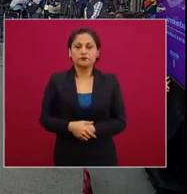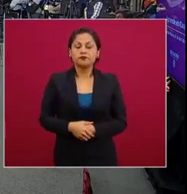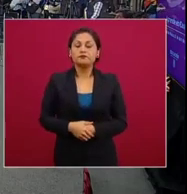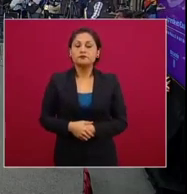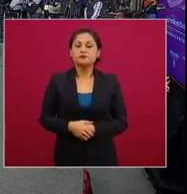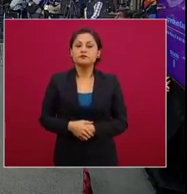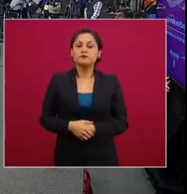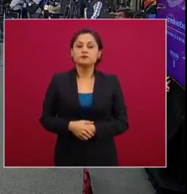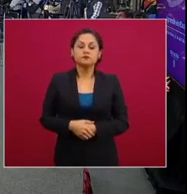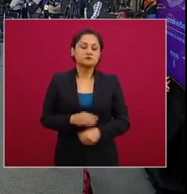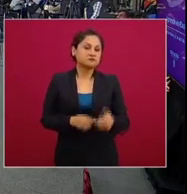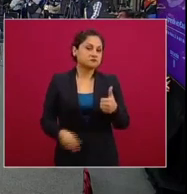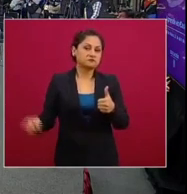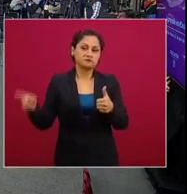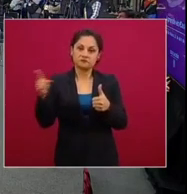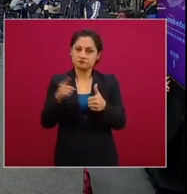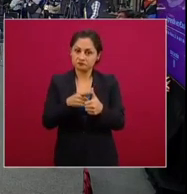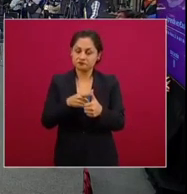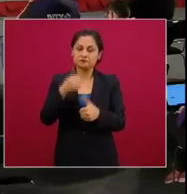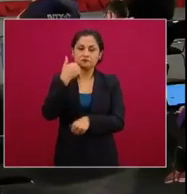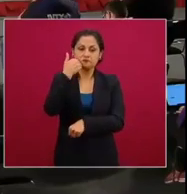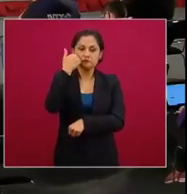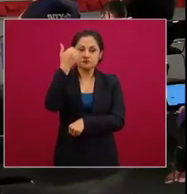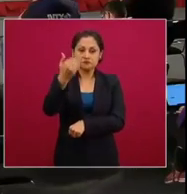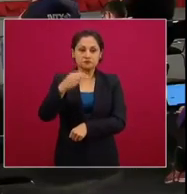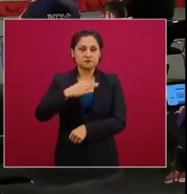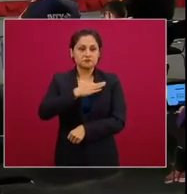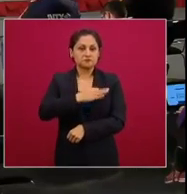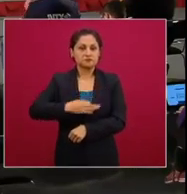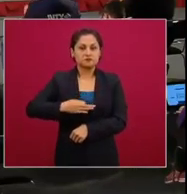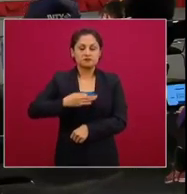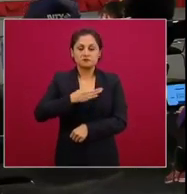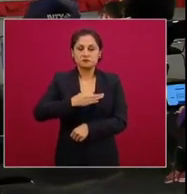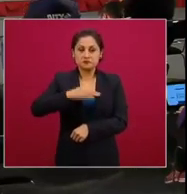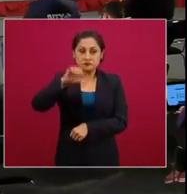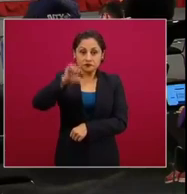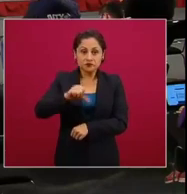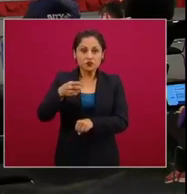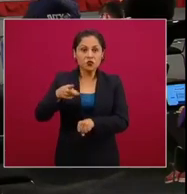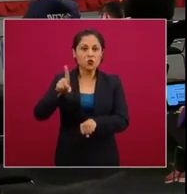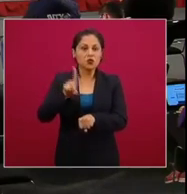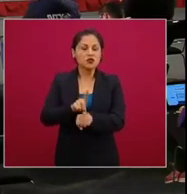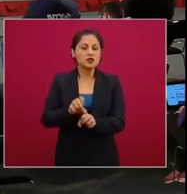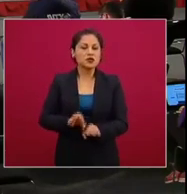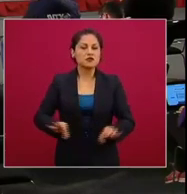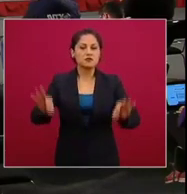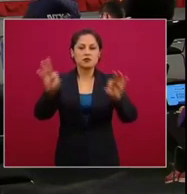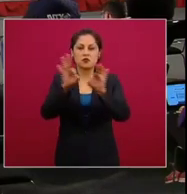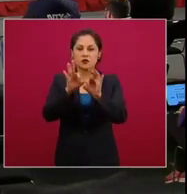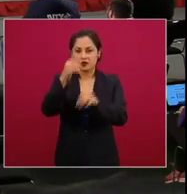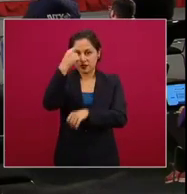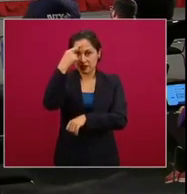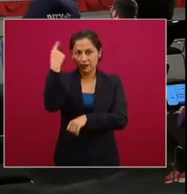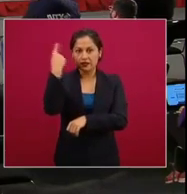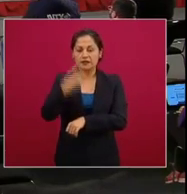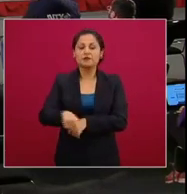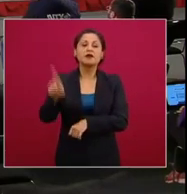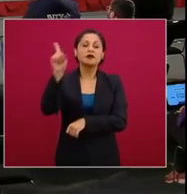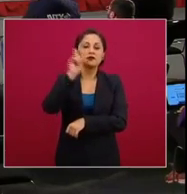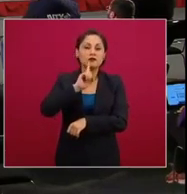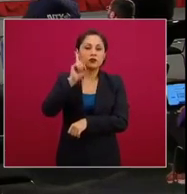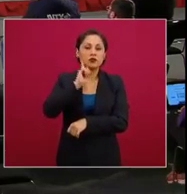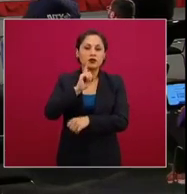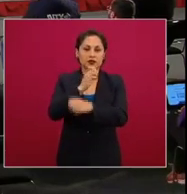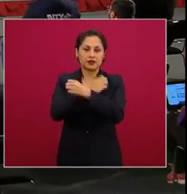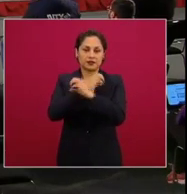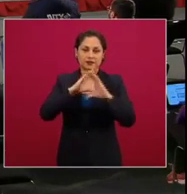quiero felicitar a las educadoras y educadores de preescolar. ¡Felicidades! Hoy su día. ¡Felicidades a las educadoras!